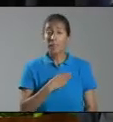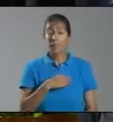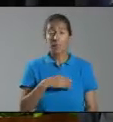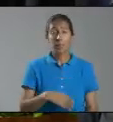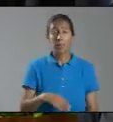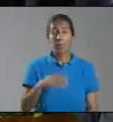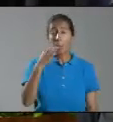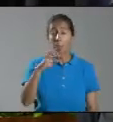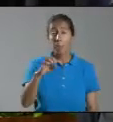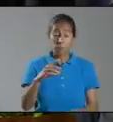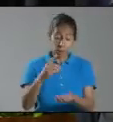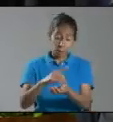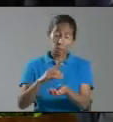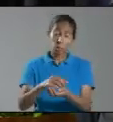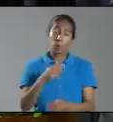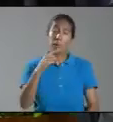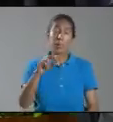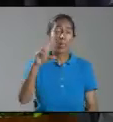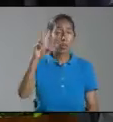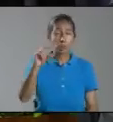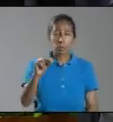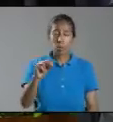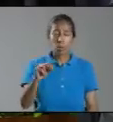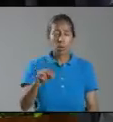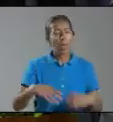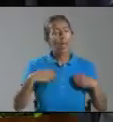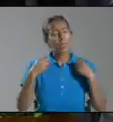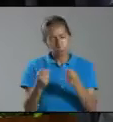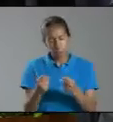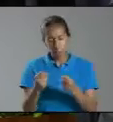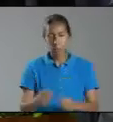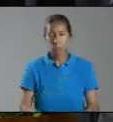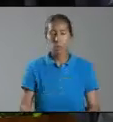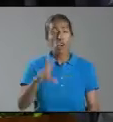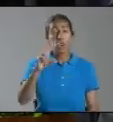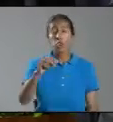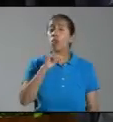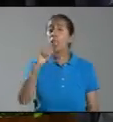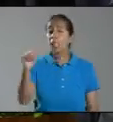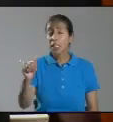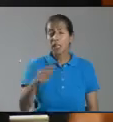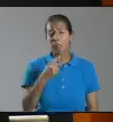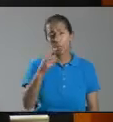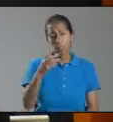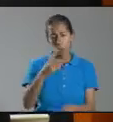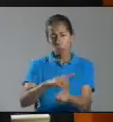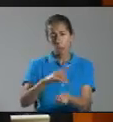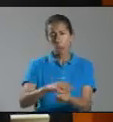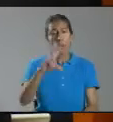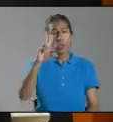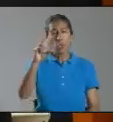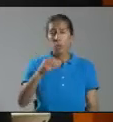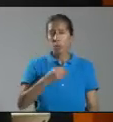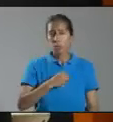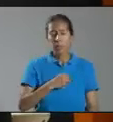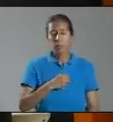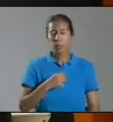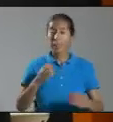quiero que grite, no sé por cuánto tiempo, no quiero que se emocione ni que salte.